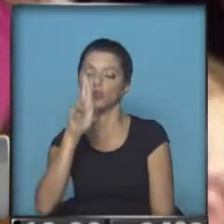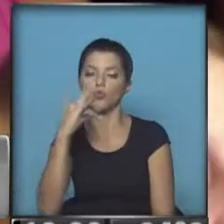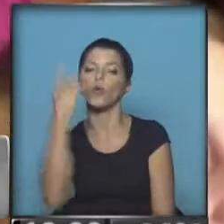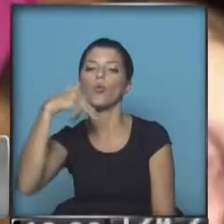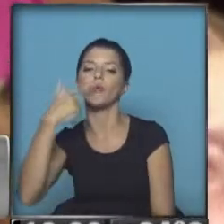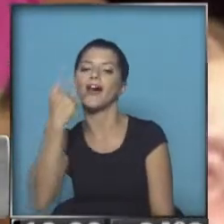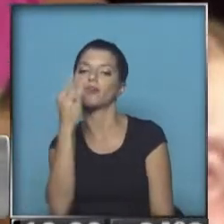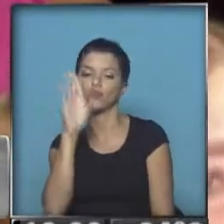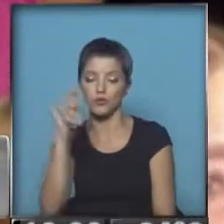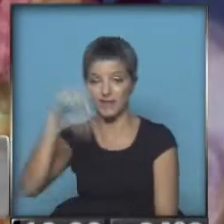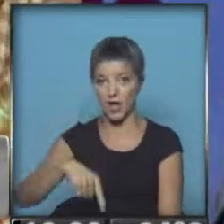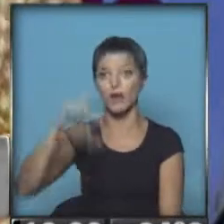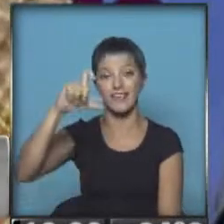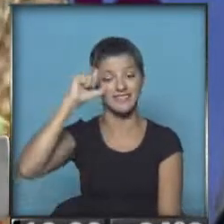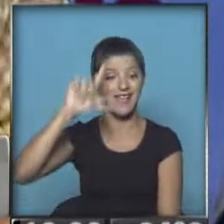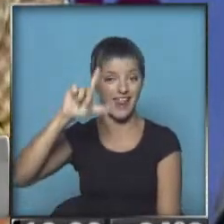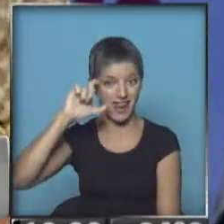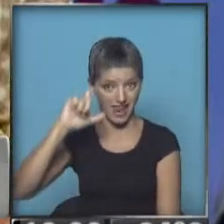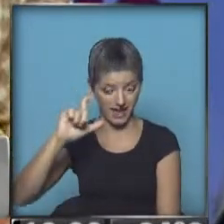la CELAC, donde pudimos ver